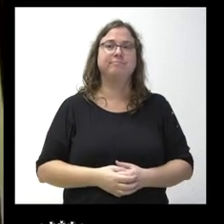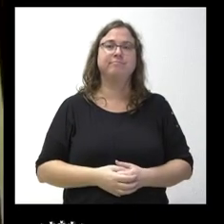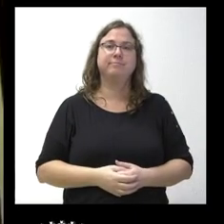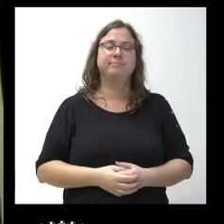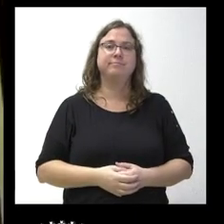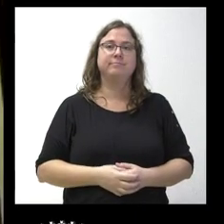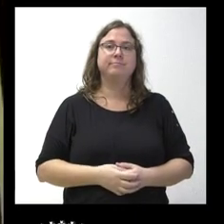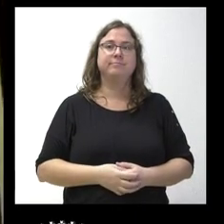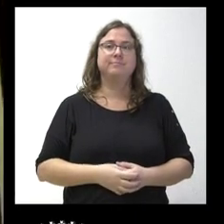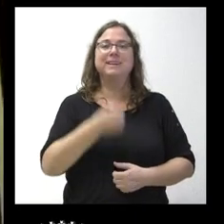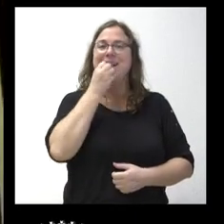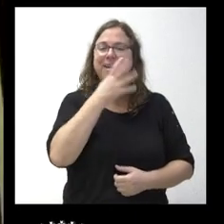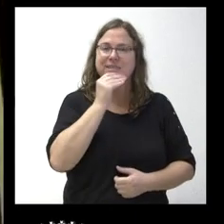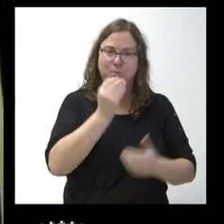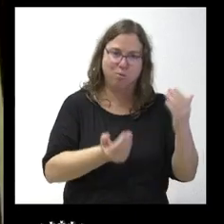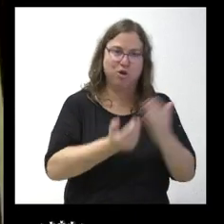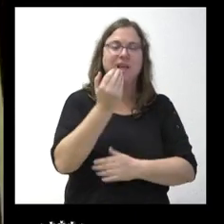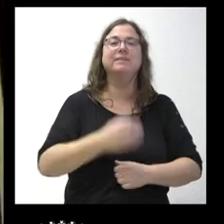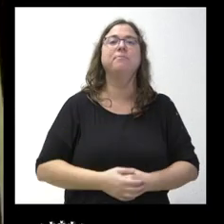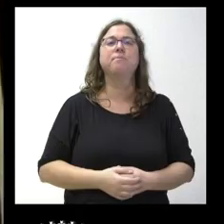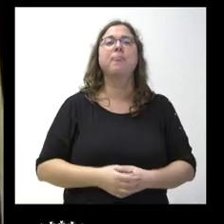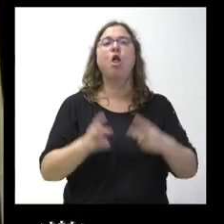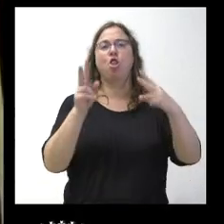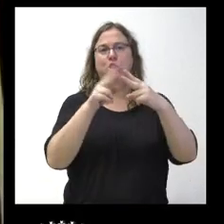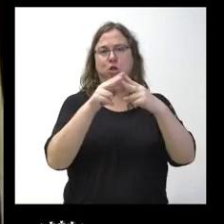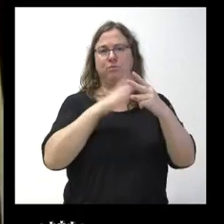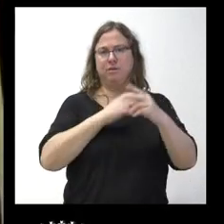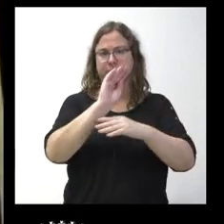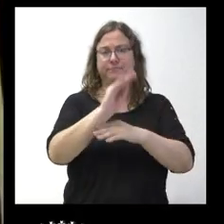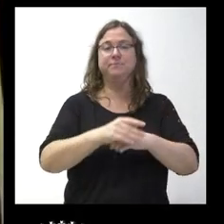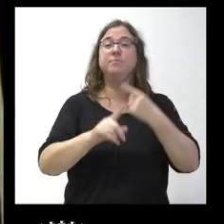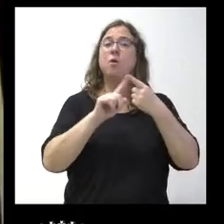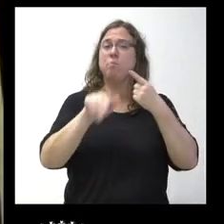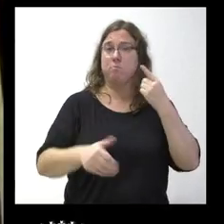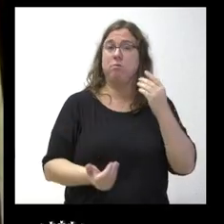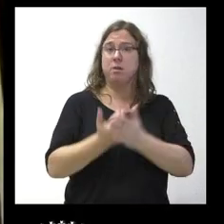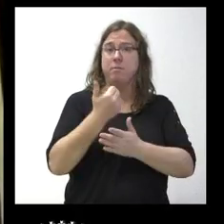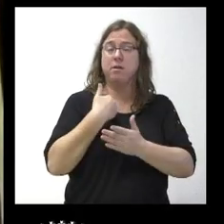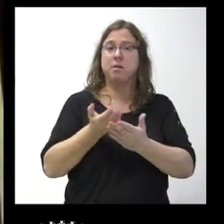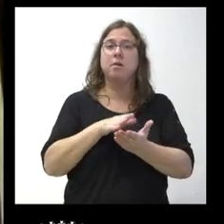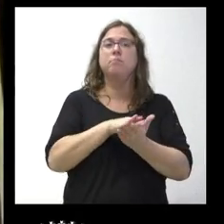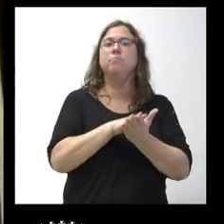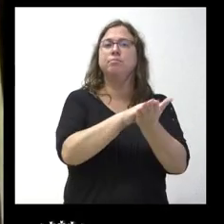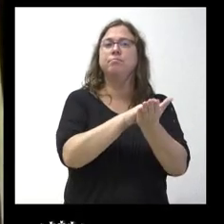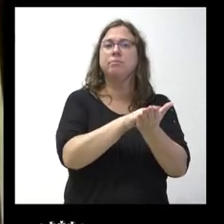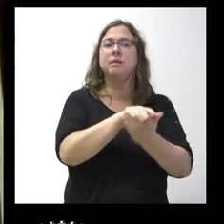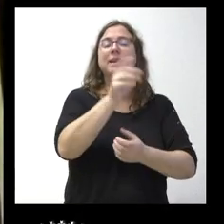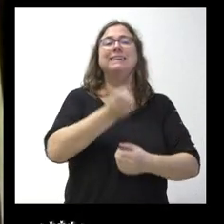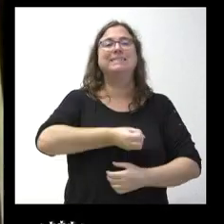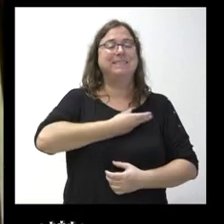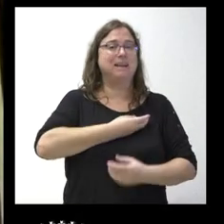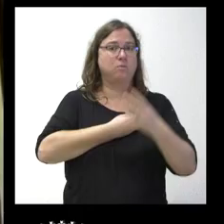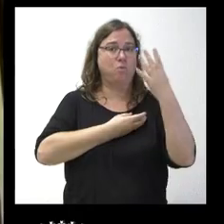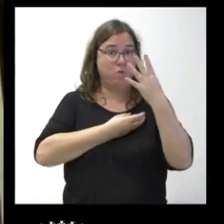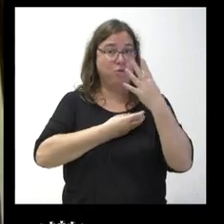adelante qué tal Buenos días Buenos días dos cuestiones quería plantear esta mañana se ha presentado por parte de cuatro sindicatos y por